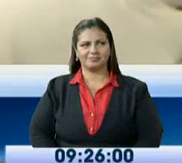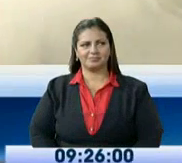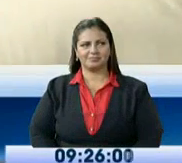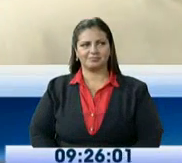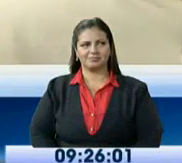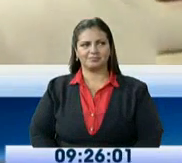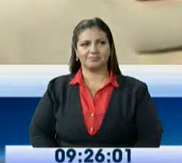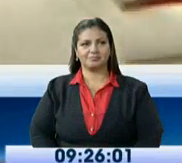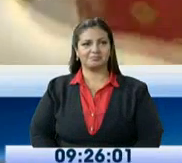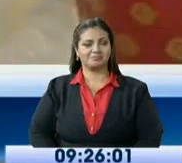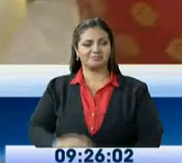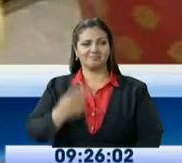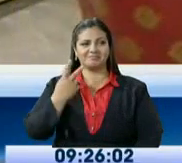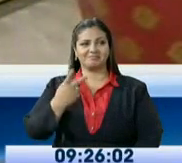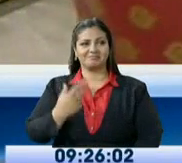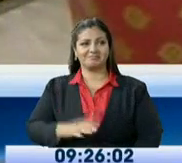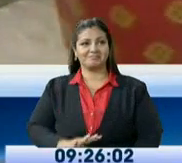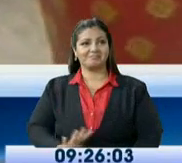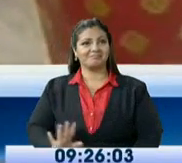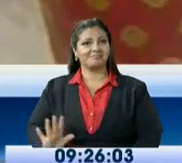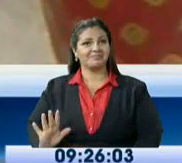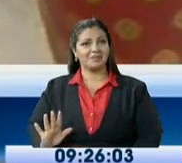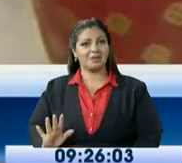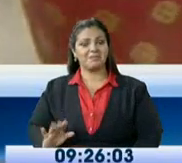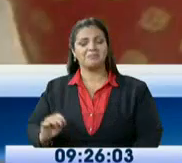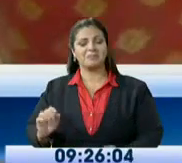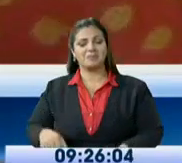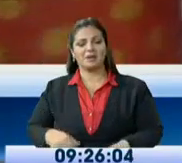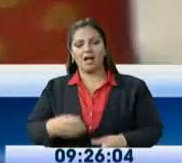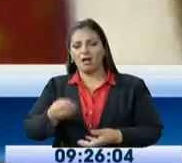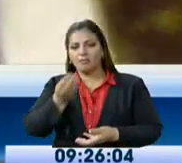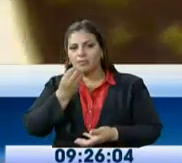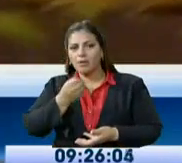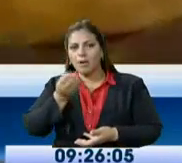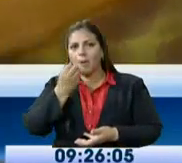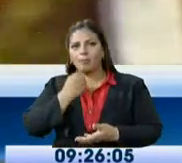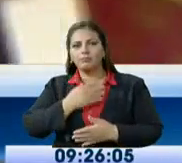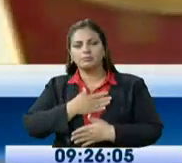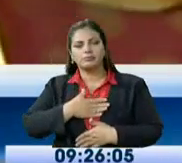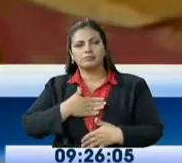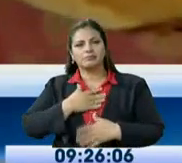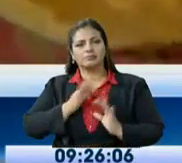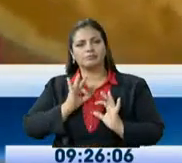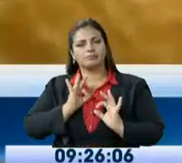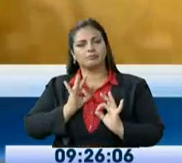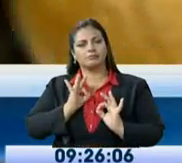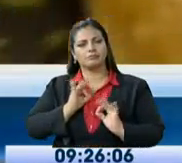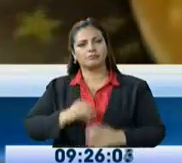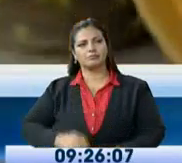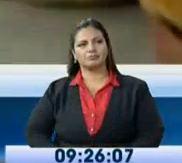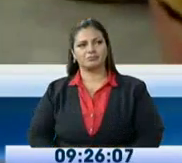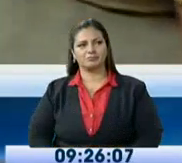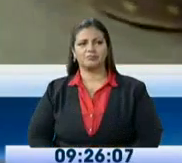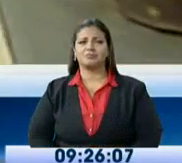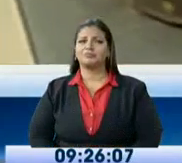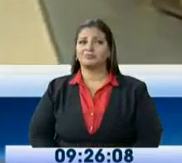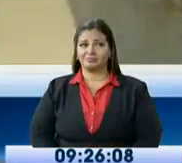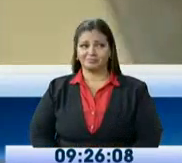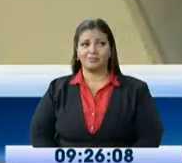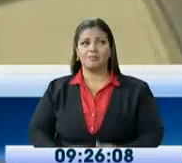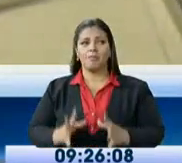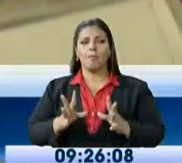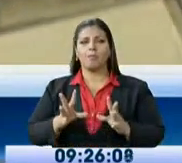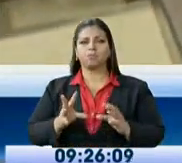lo podemos ver. Miren, está listo para que usted lo pueda disfrutar. Lo bueno del pan de Pascua es que tiene que estar esponjosito, miren, ahí